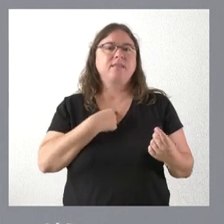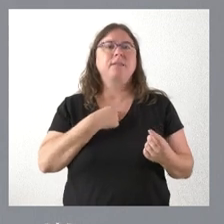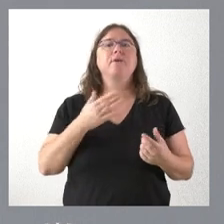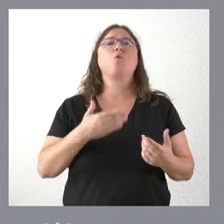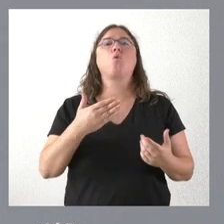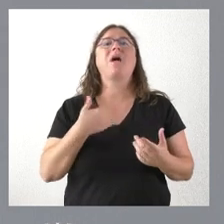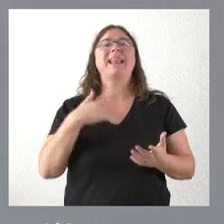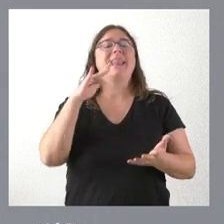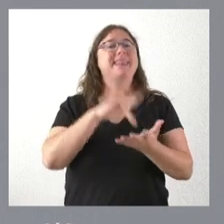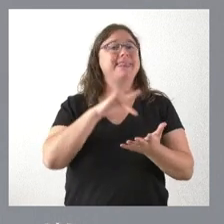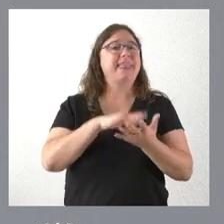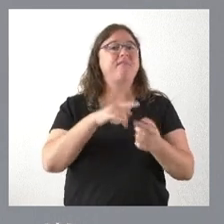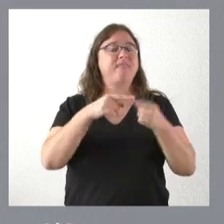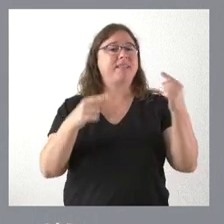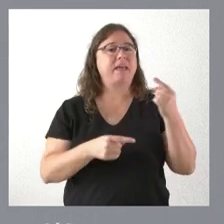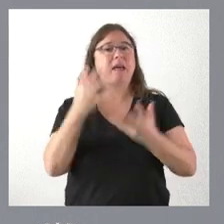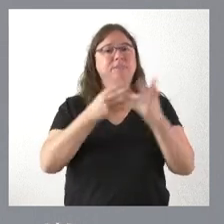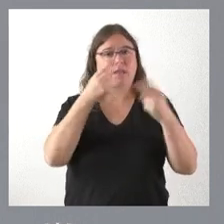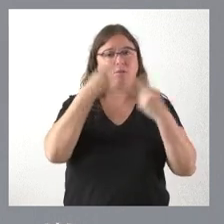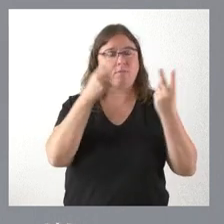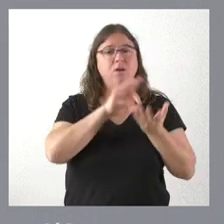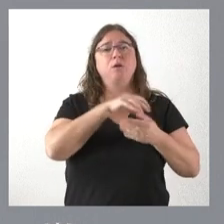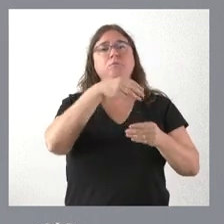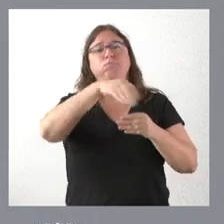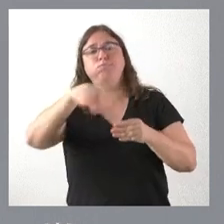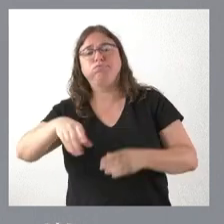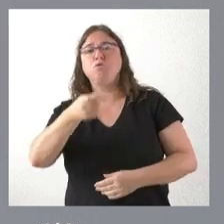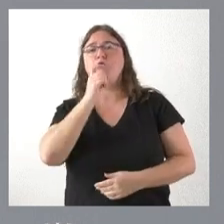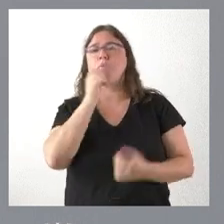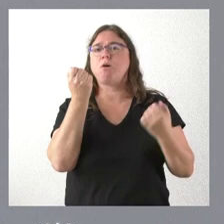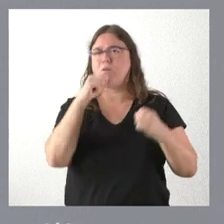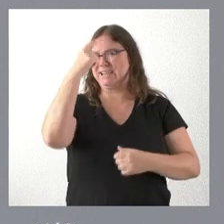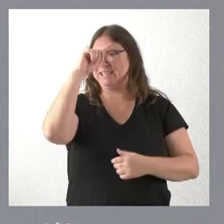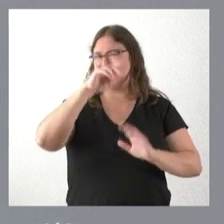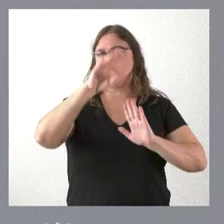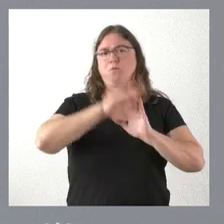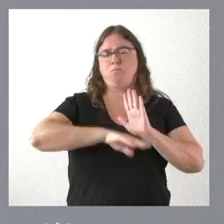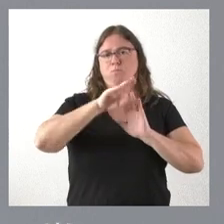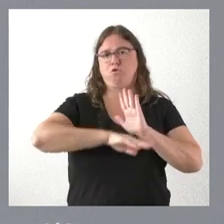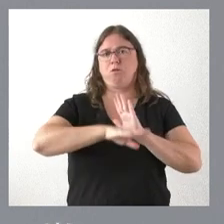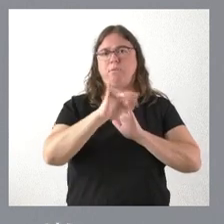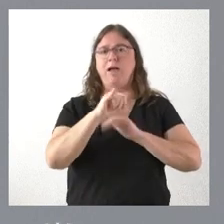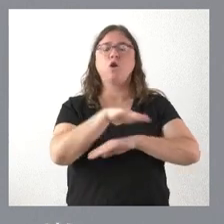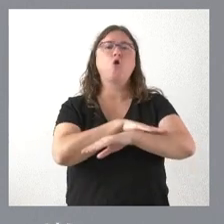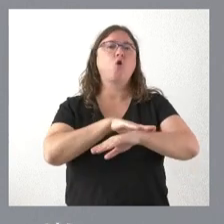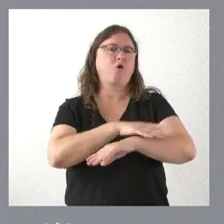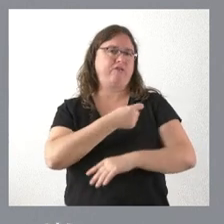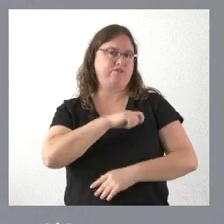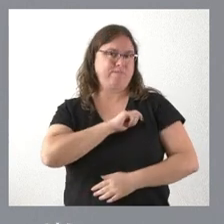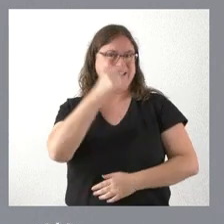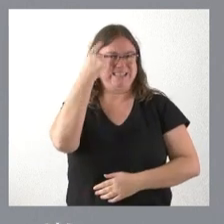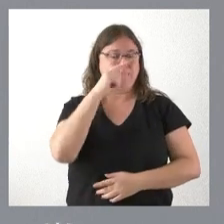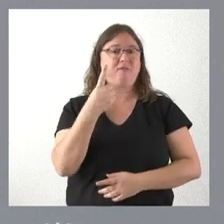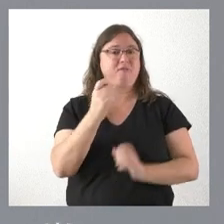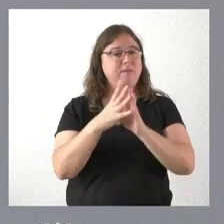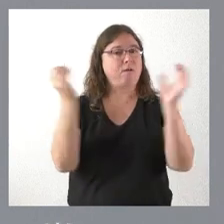de déficit para las administraciones públicas y cuál es su distribución o que conocemos el programa que envió el gobierno de España la Unión Europea pero no se